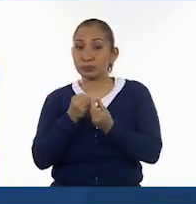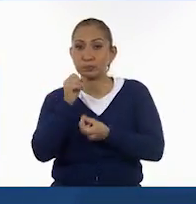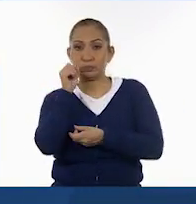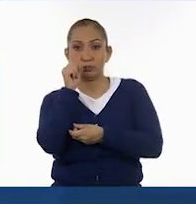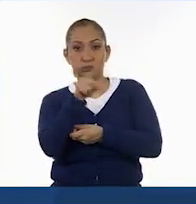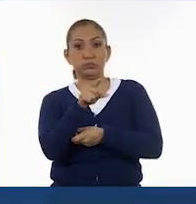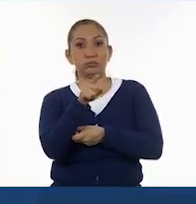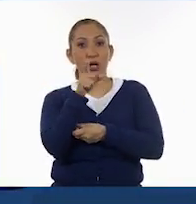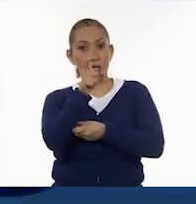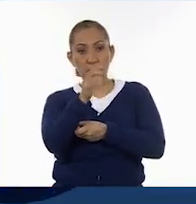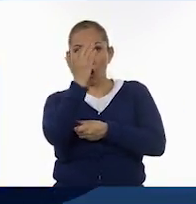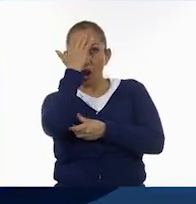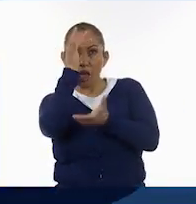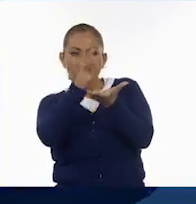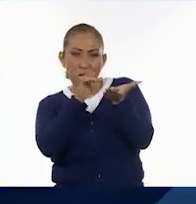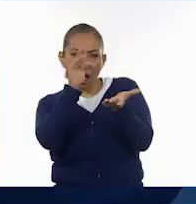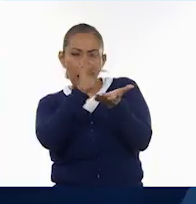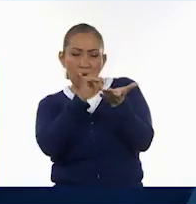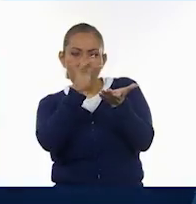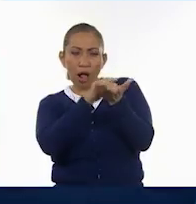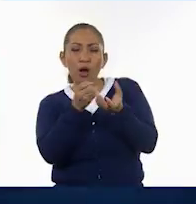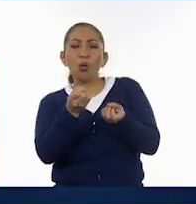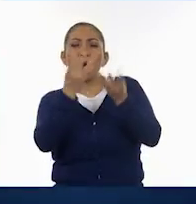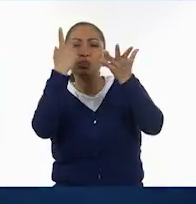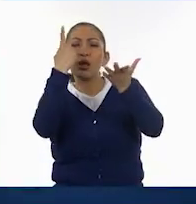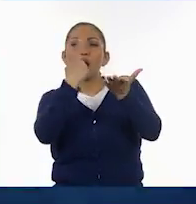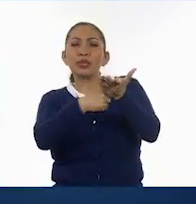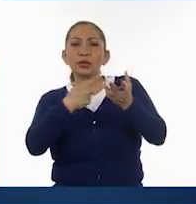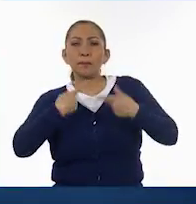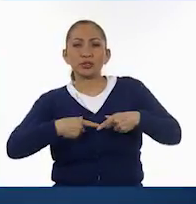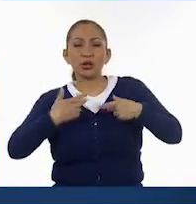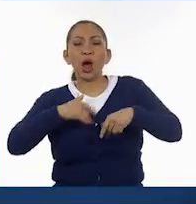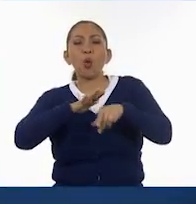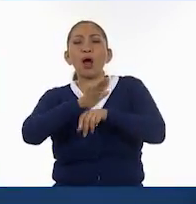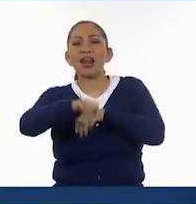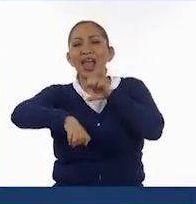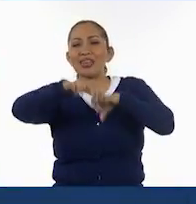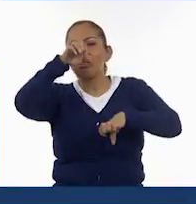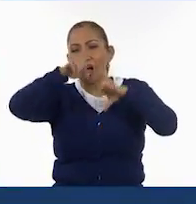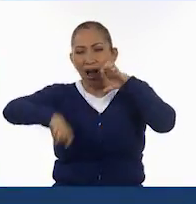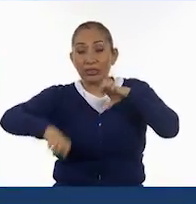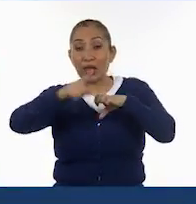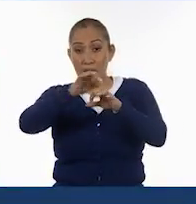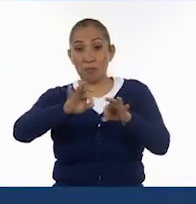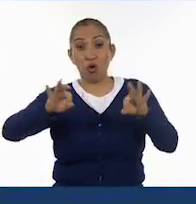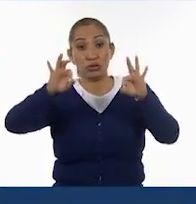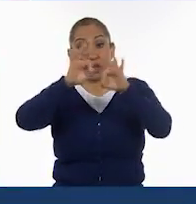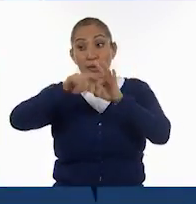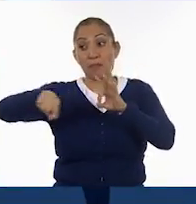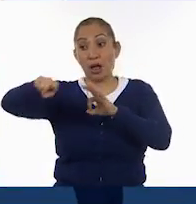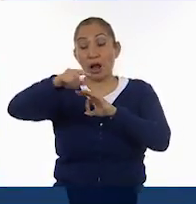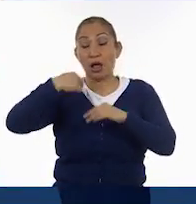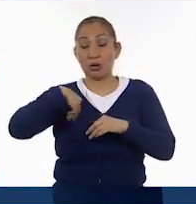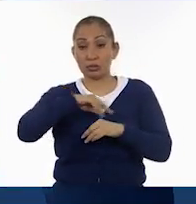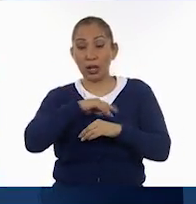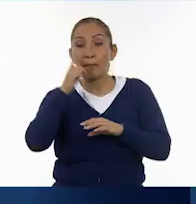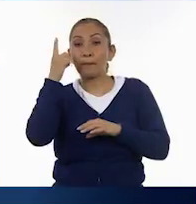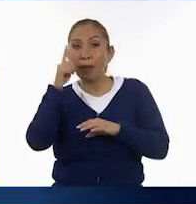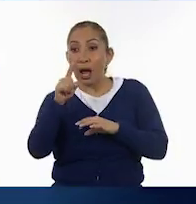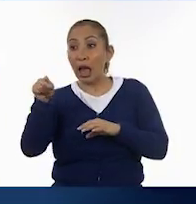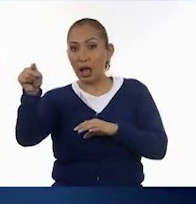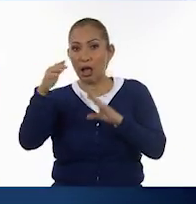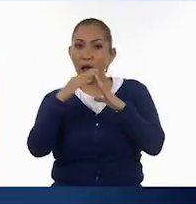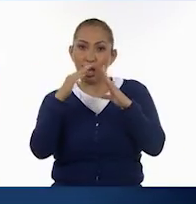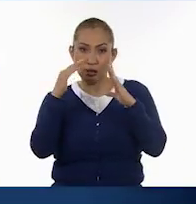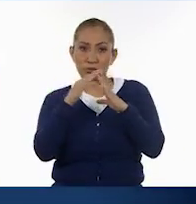es este conocimiento de la composición de la población, pues es muy, muy importante para nosotros, para que también en